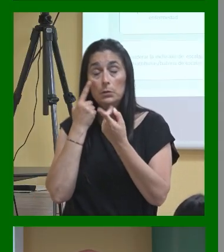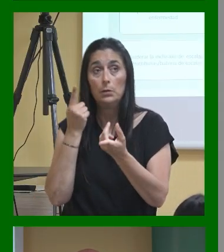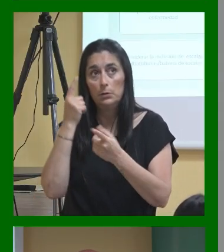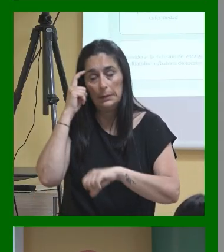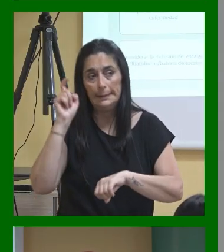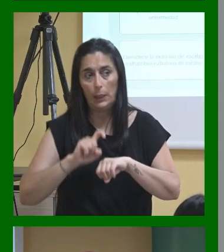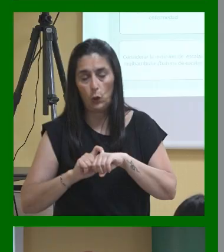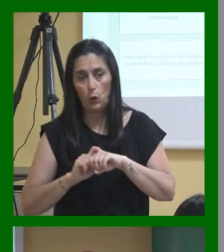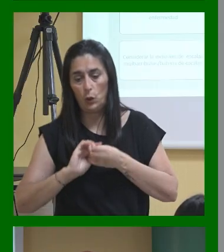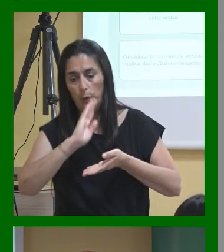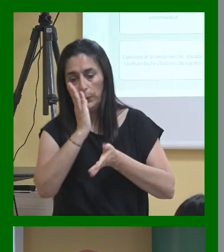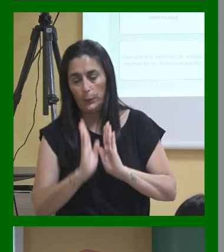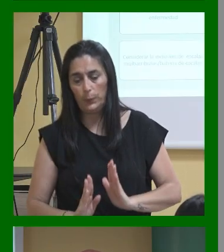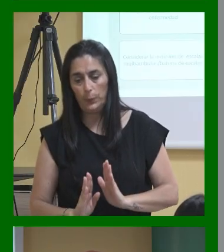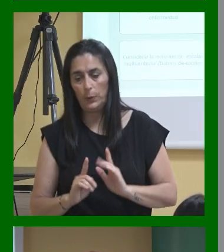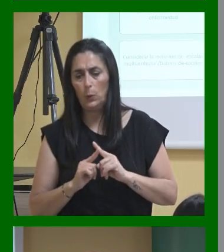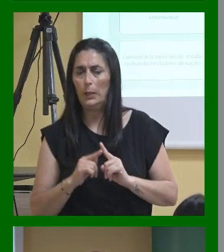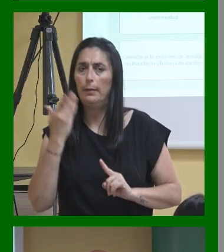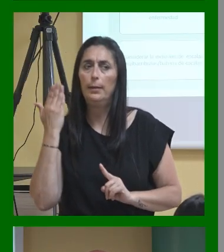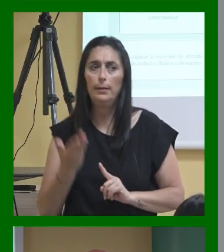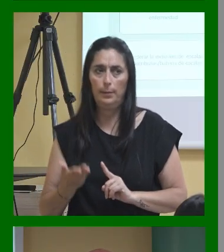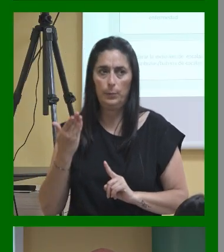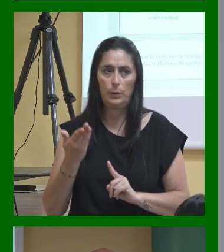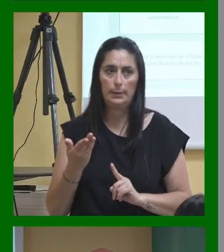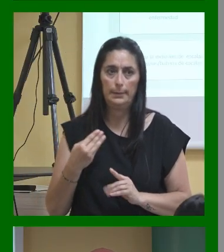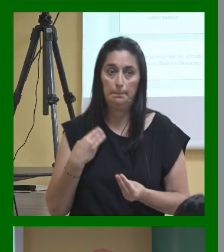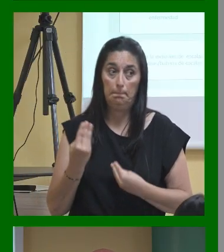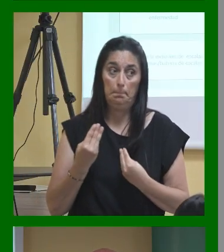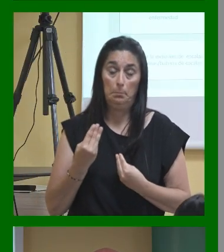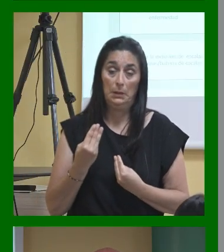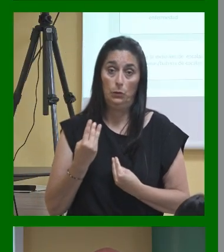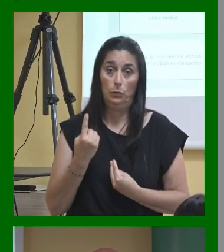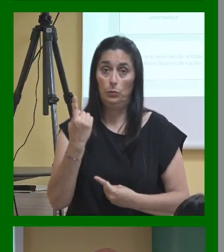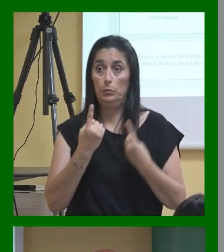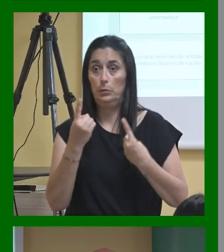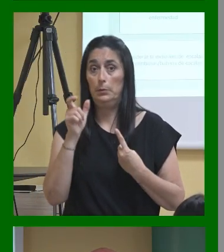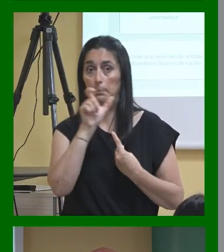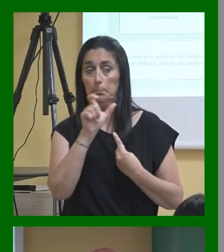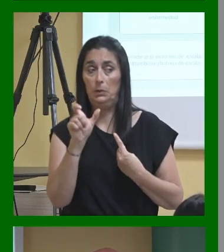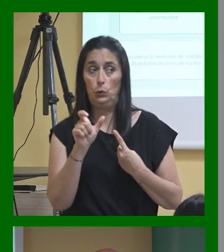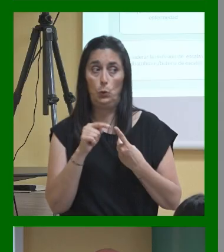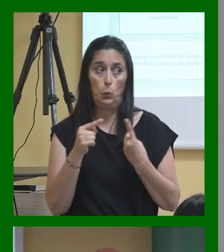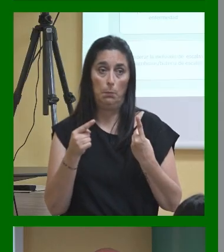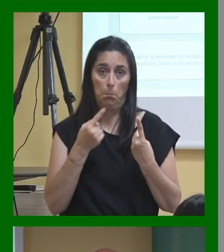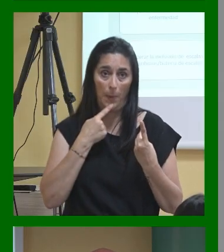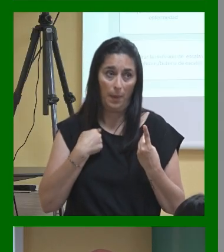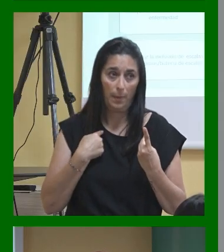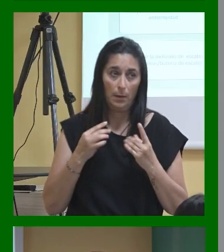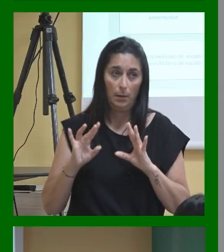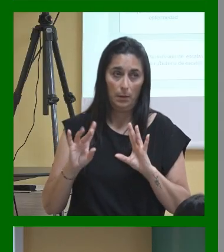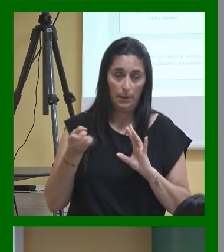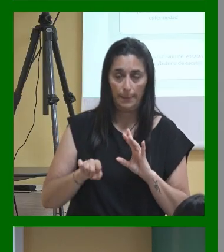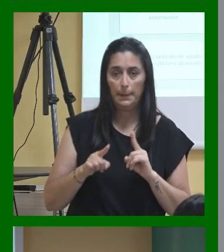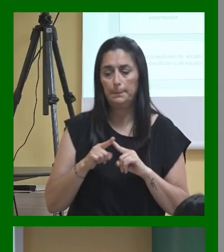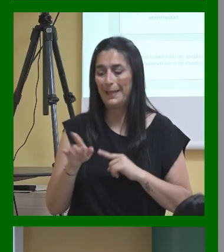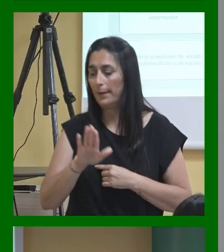psicólogos, los constructos, y esto es muy importante, creo que aquí hay personas que me podrían decir luego, muchas personas,